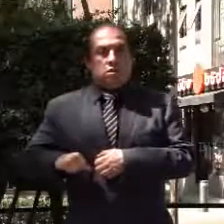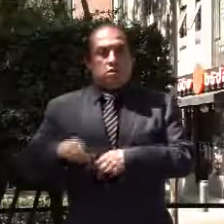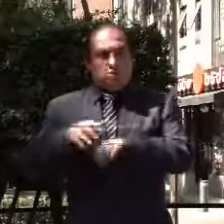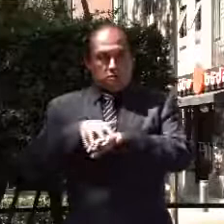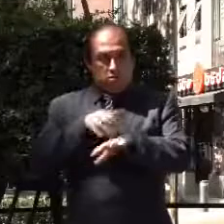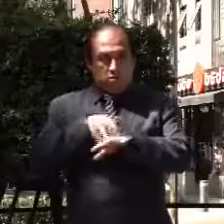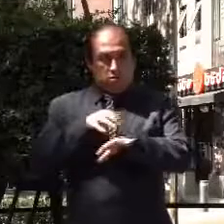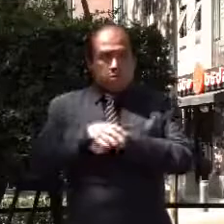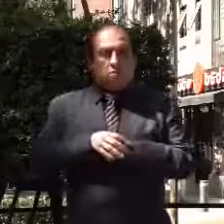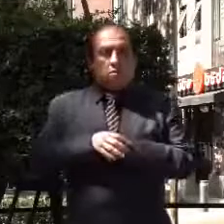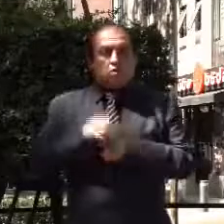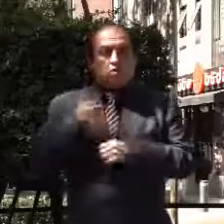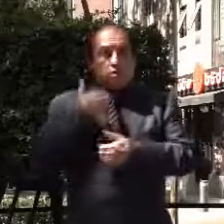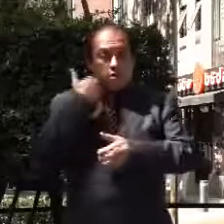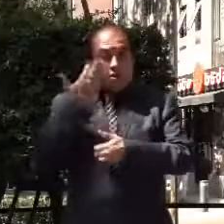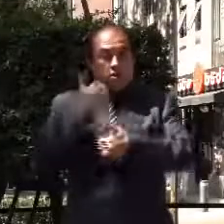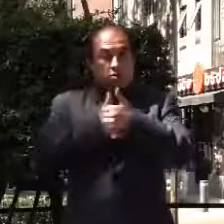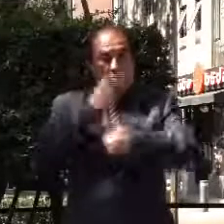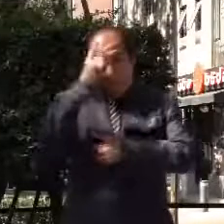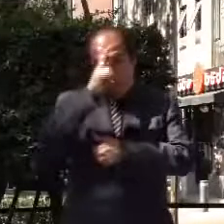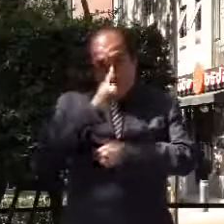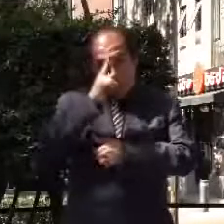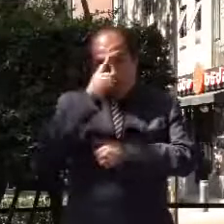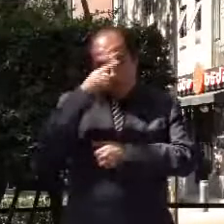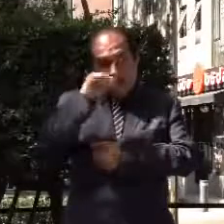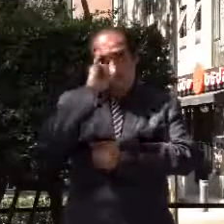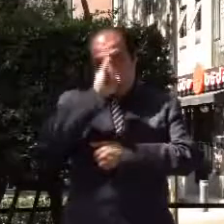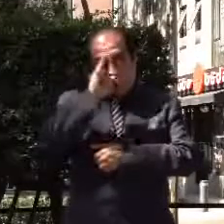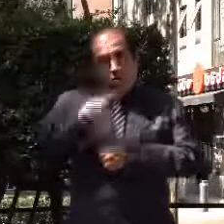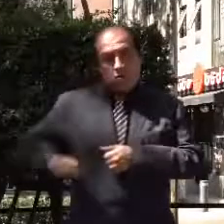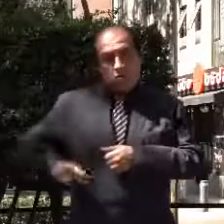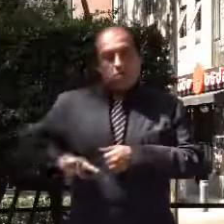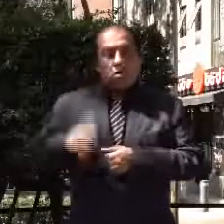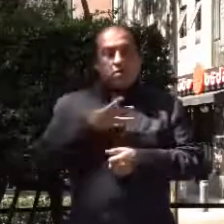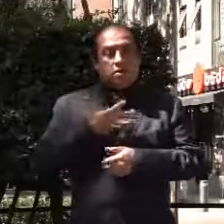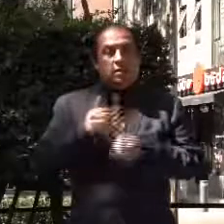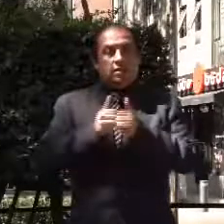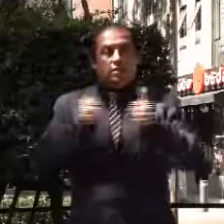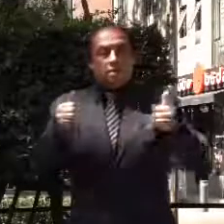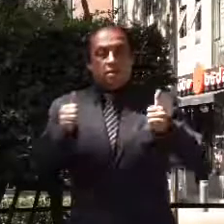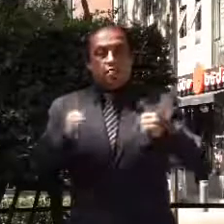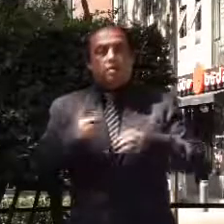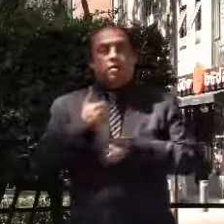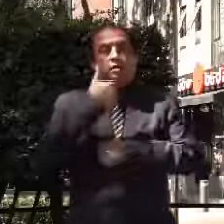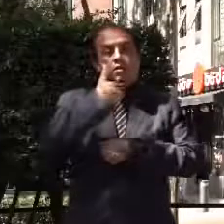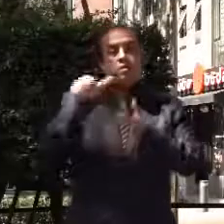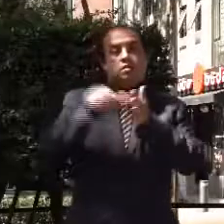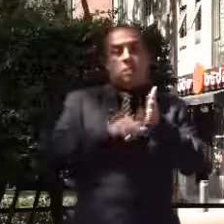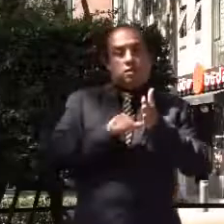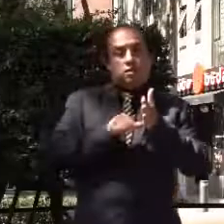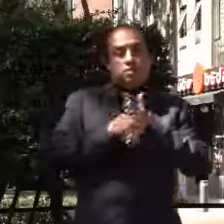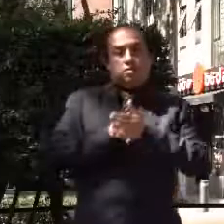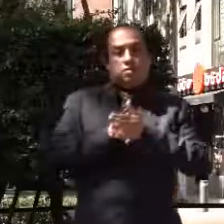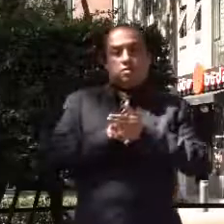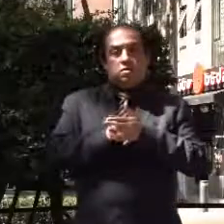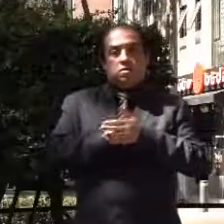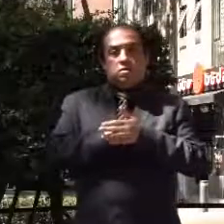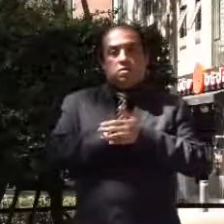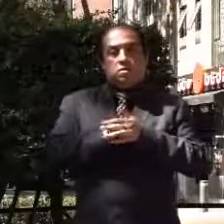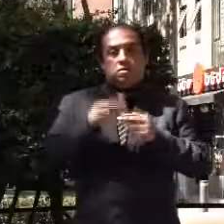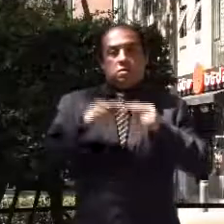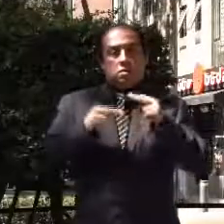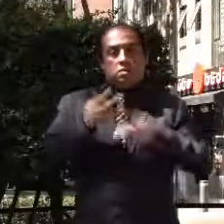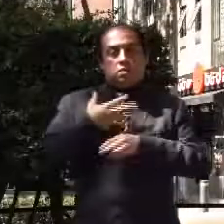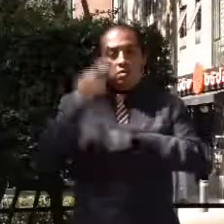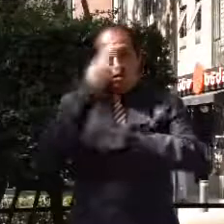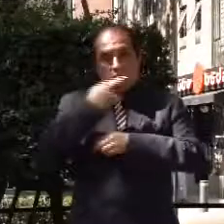tenía que ser 6 meses donde uno se separara previamente del cargo para poder competir. Entonces hay que revisar exactamente cuáles son las condiciones